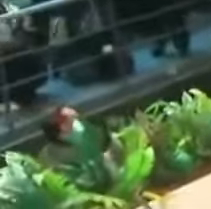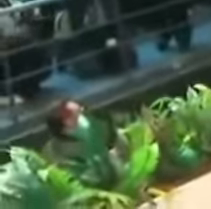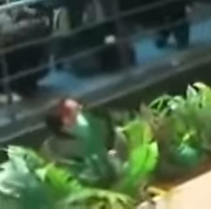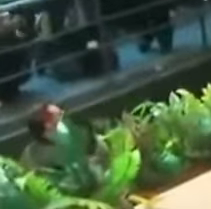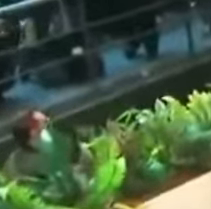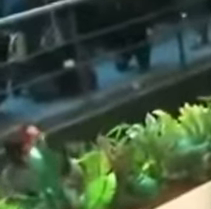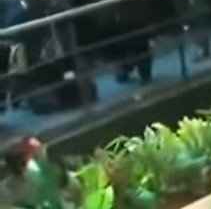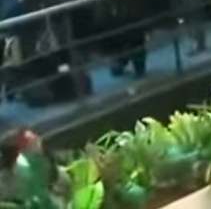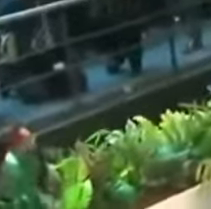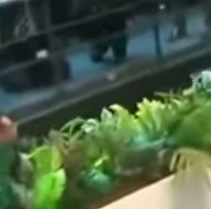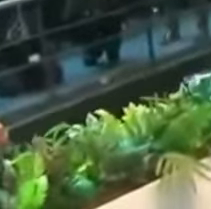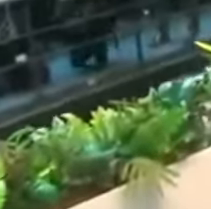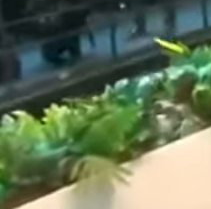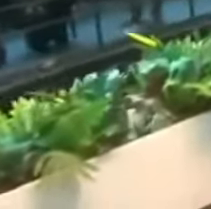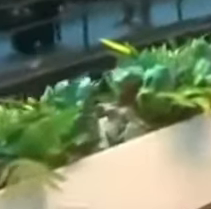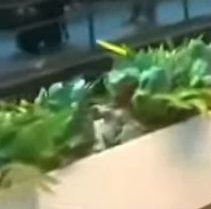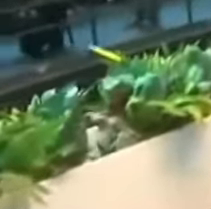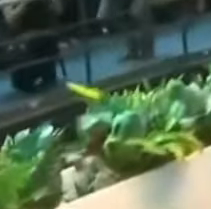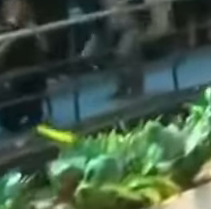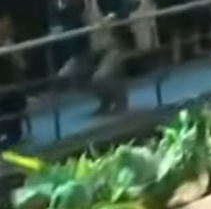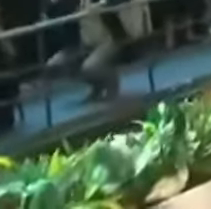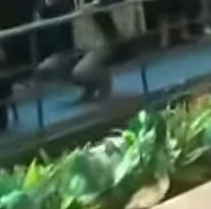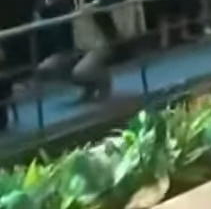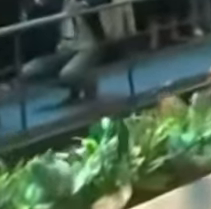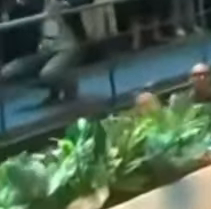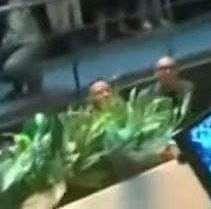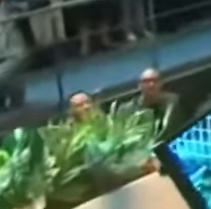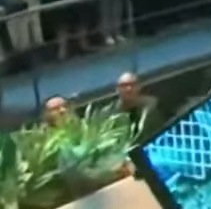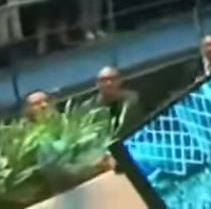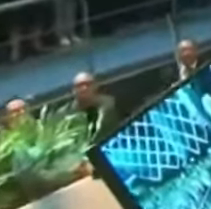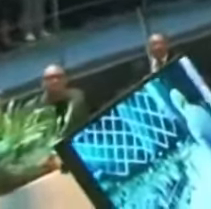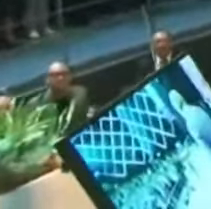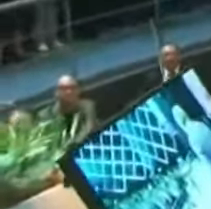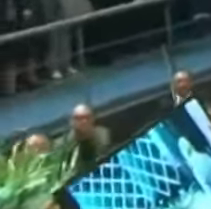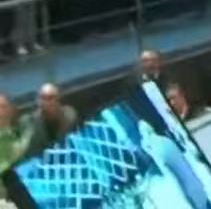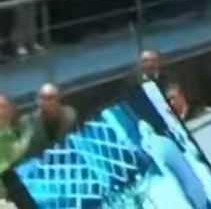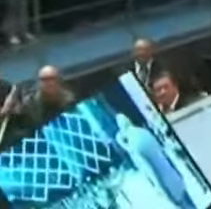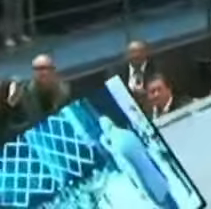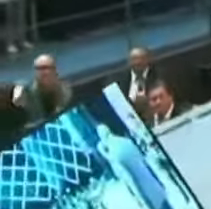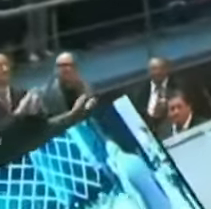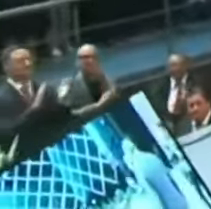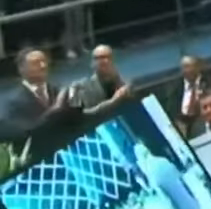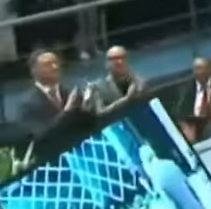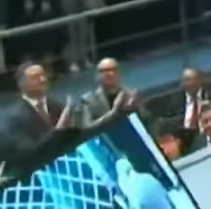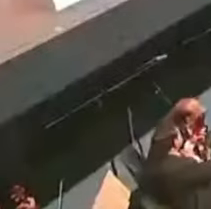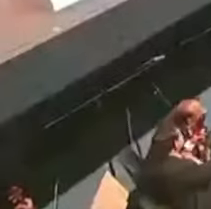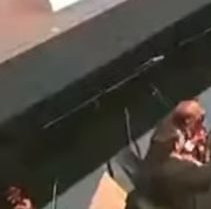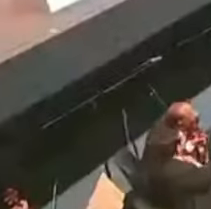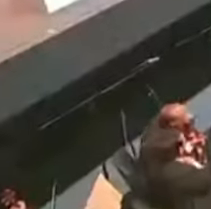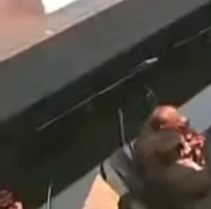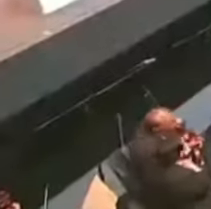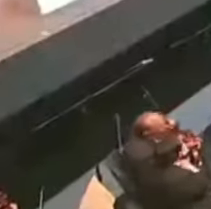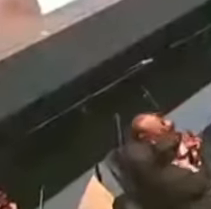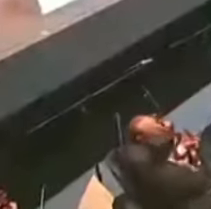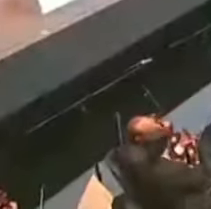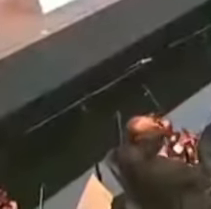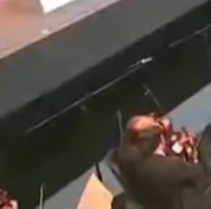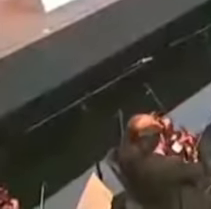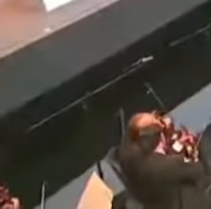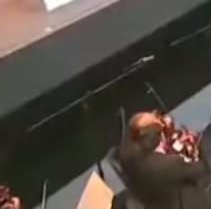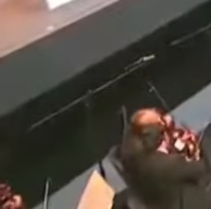Fuerte el aplauso para la gobernadora constitucional del Estado de México, maestra Delfina Gómez Álvarez.